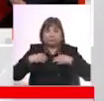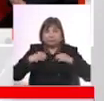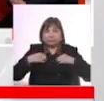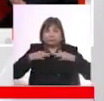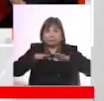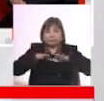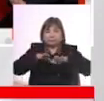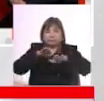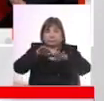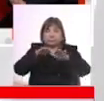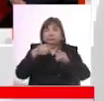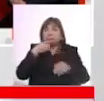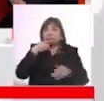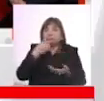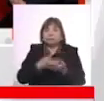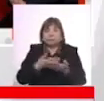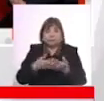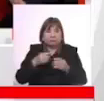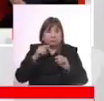donde dice